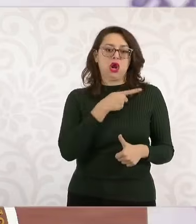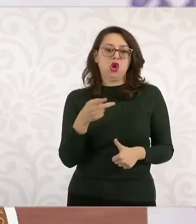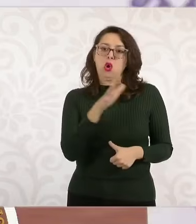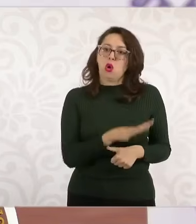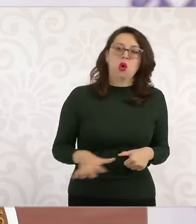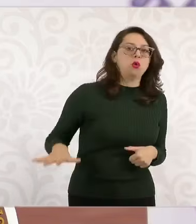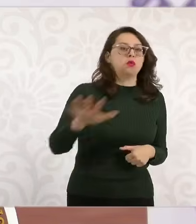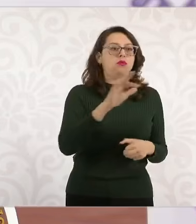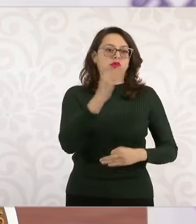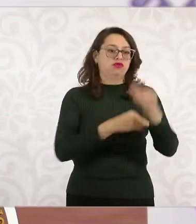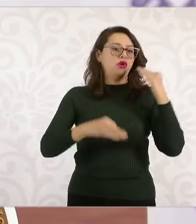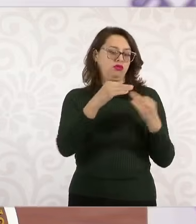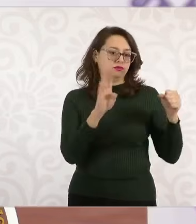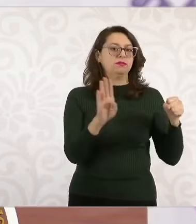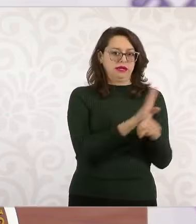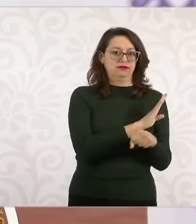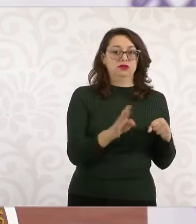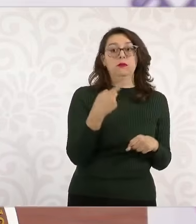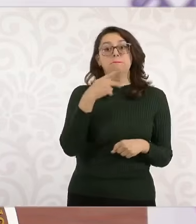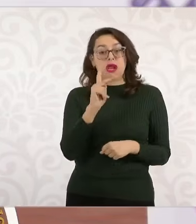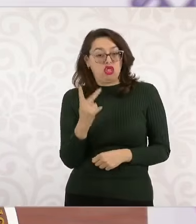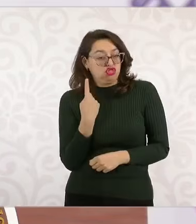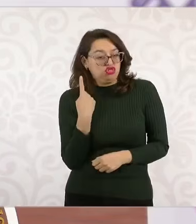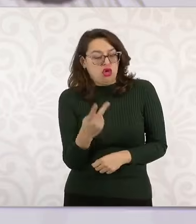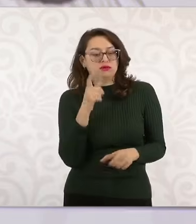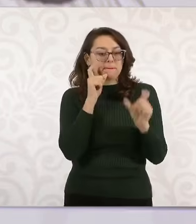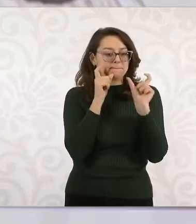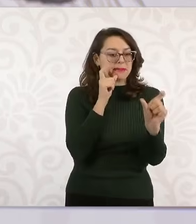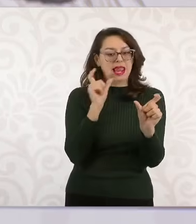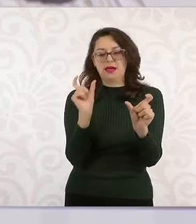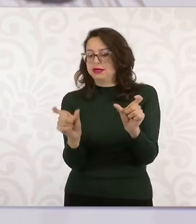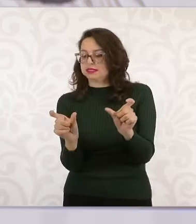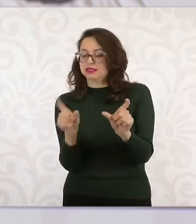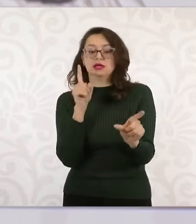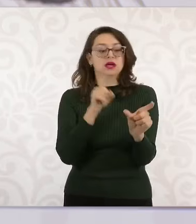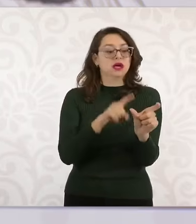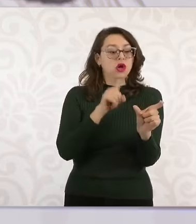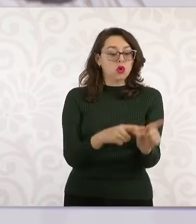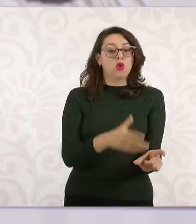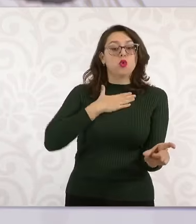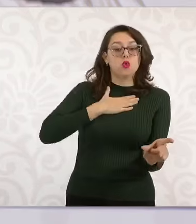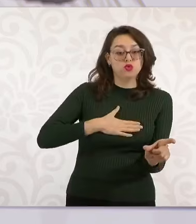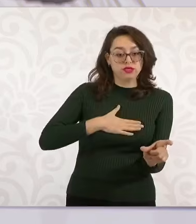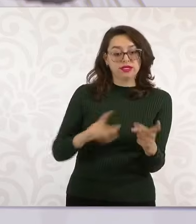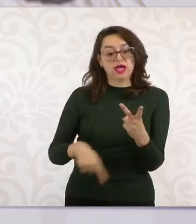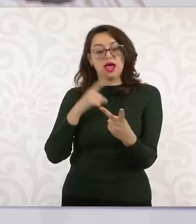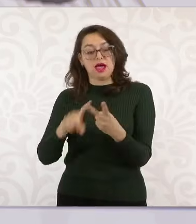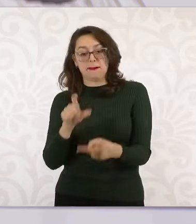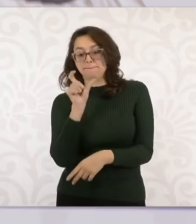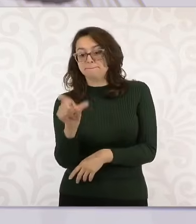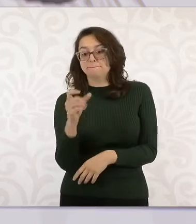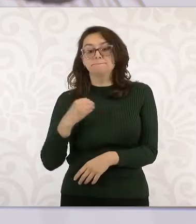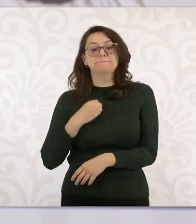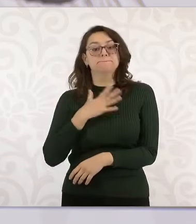justicia y bienestar. Justicia porque esencialmente seguimos luchando